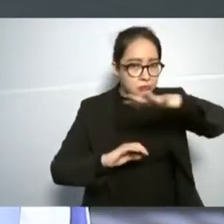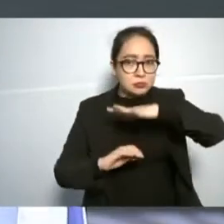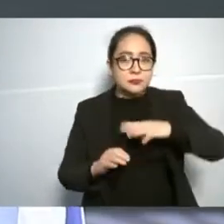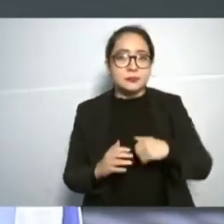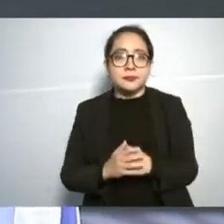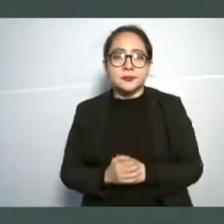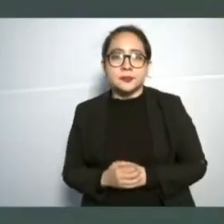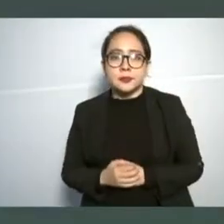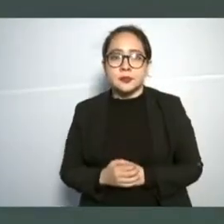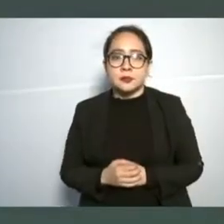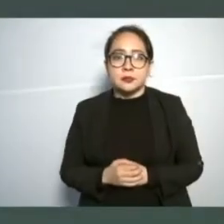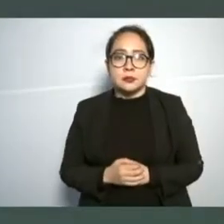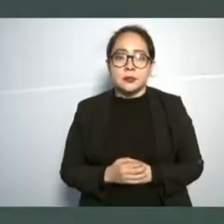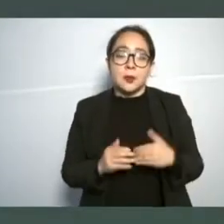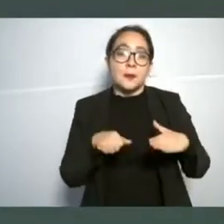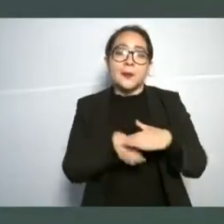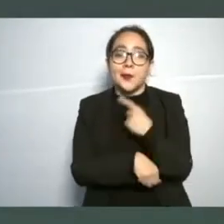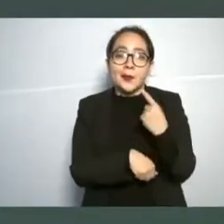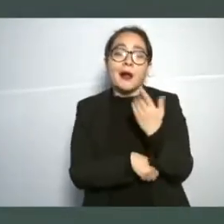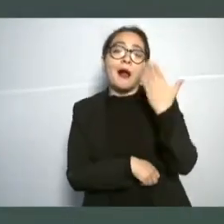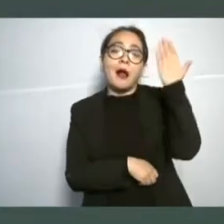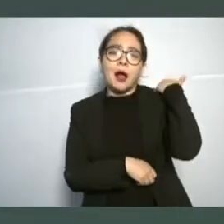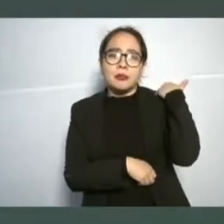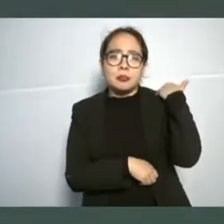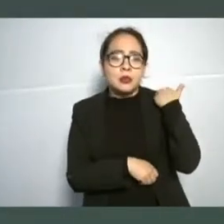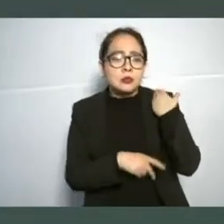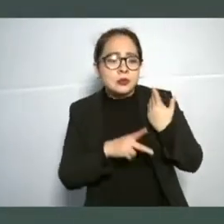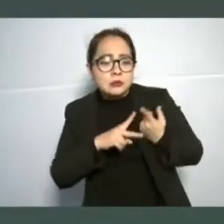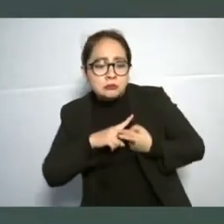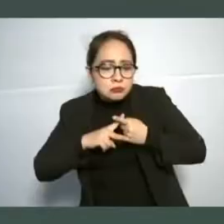porque se manejó el presupuesto con honradez.